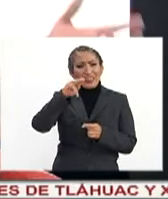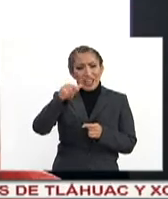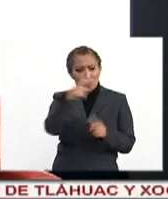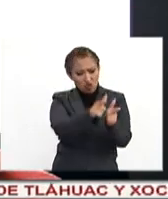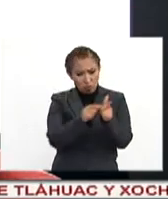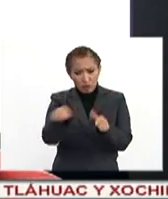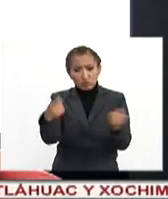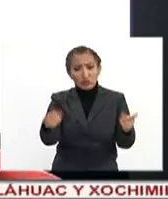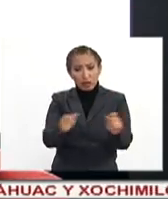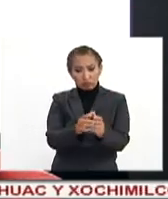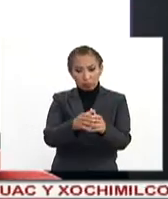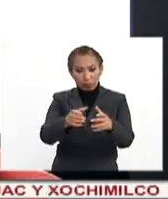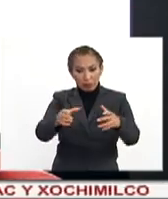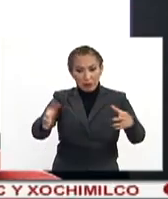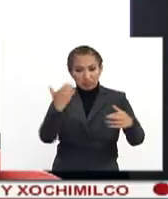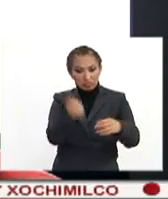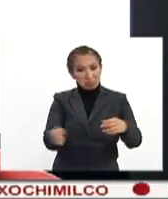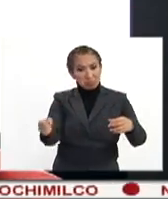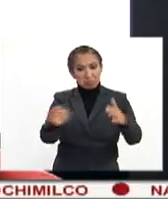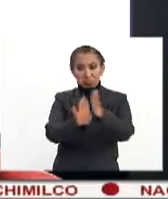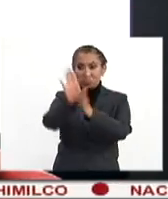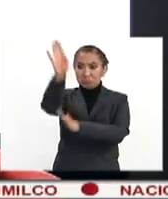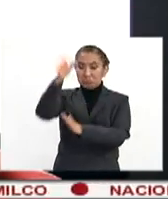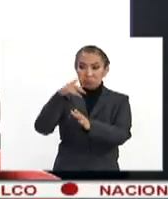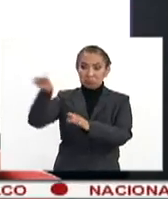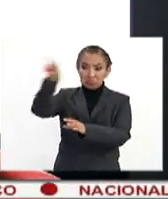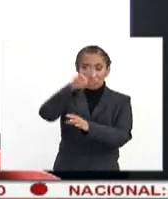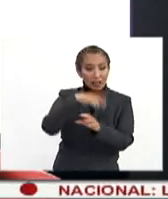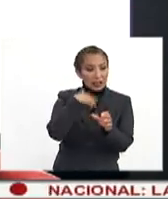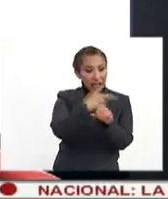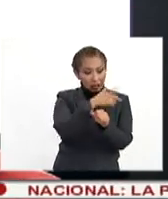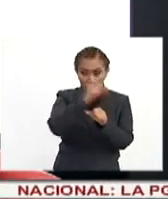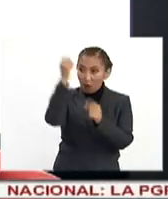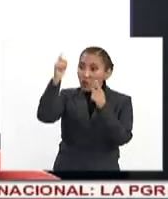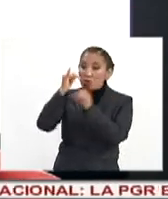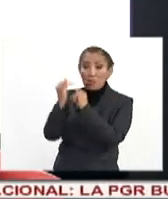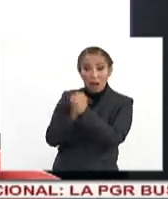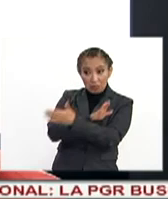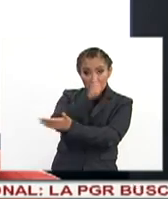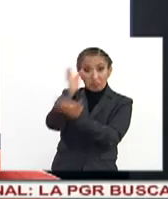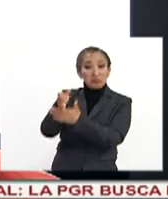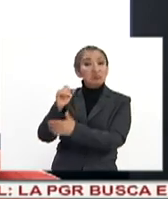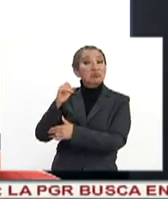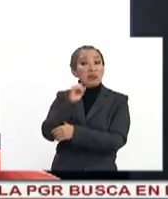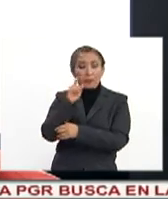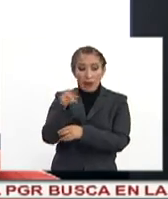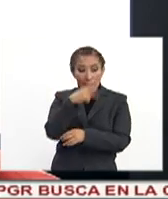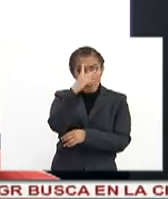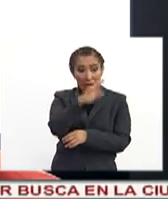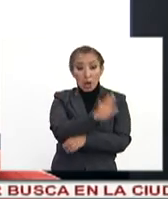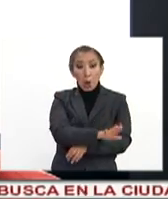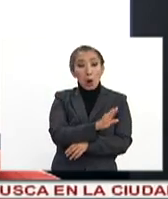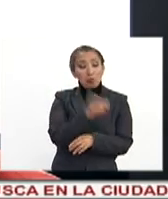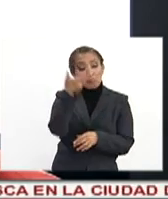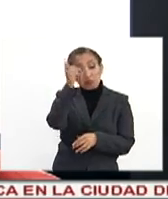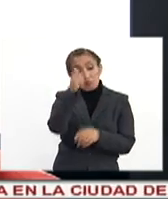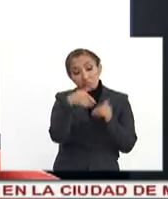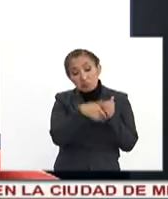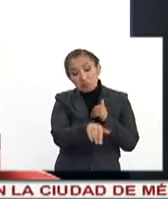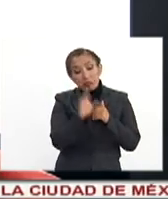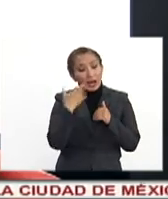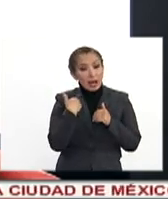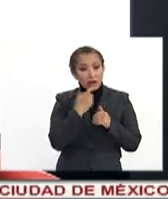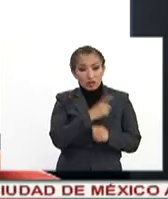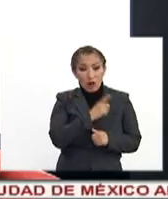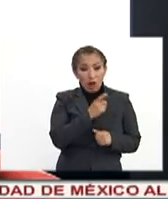bandas que han estado creciendo mucho en la escena nacional y en algunos casos internacional. Entonces, pues esperamos que